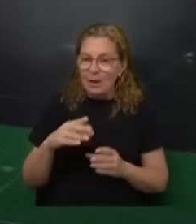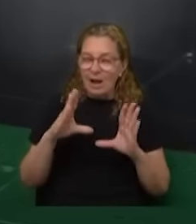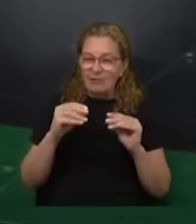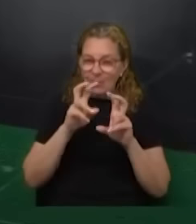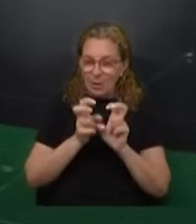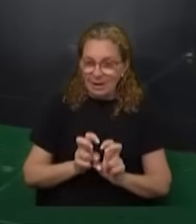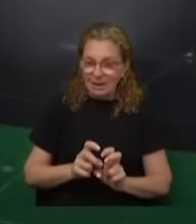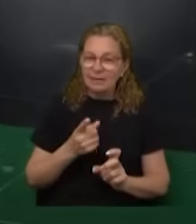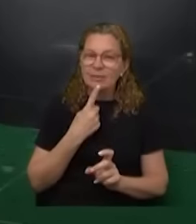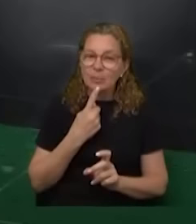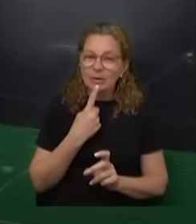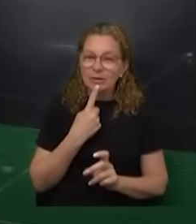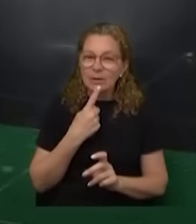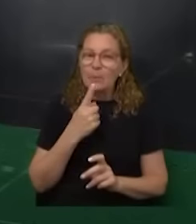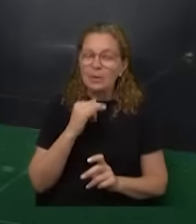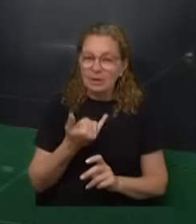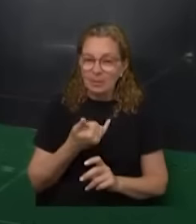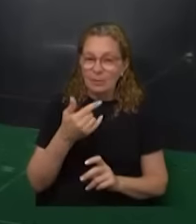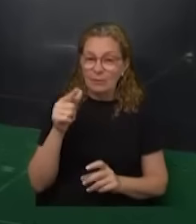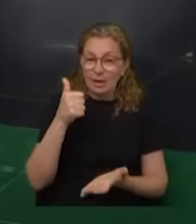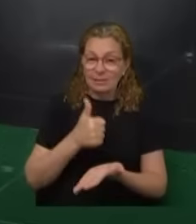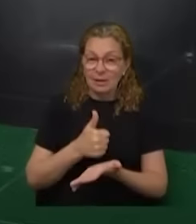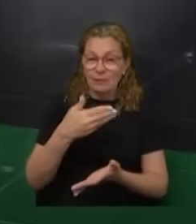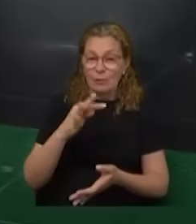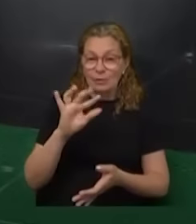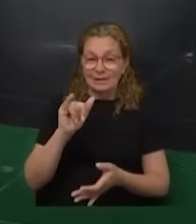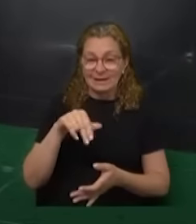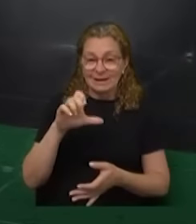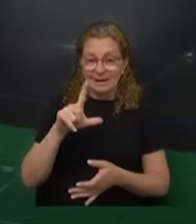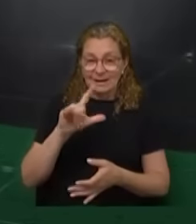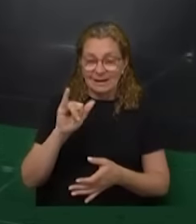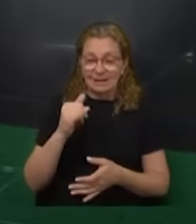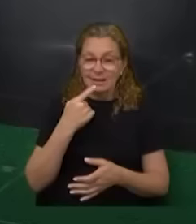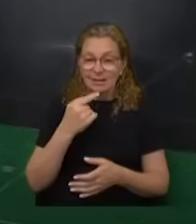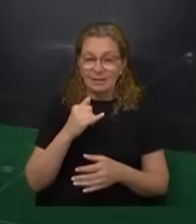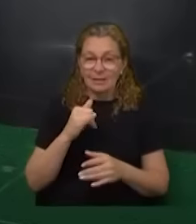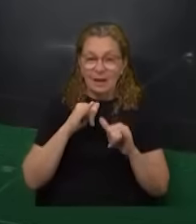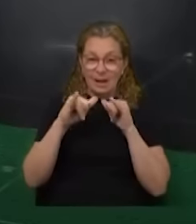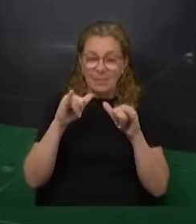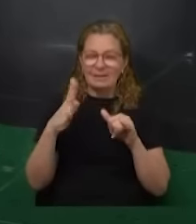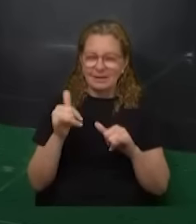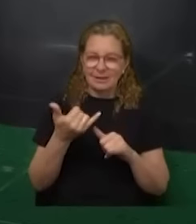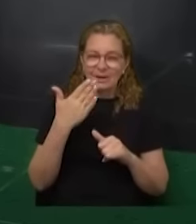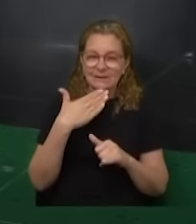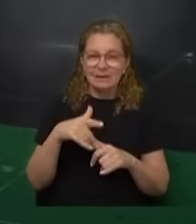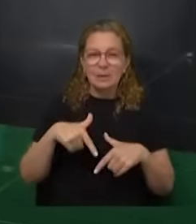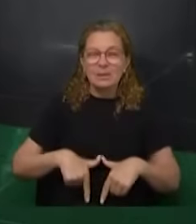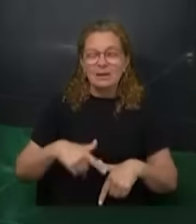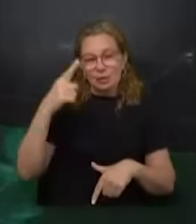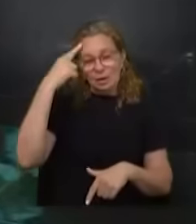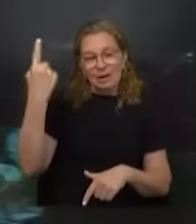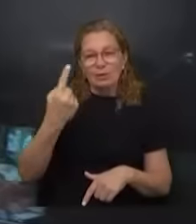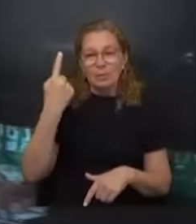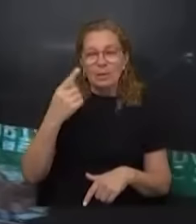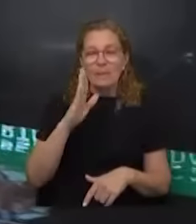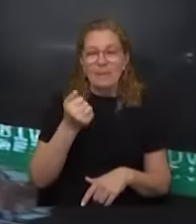análisis político por e emp por otro lado por otro lado aunque se cru con la campaña ya van a entender Por qué el ministro de relaciones exteriores